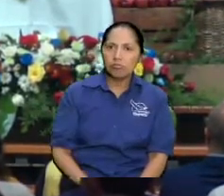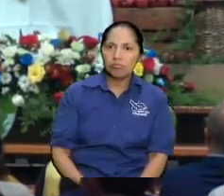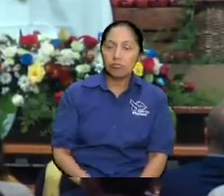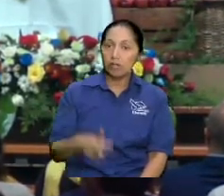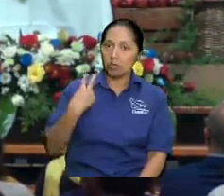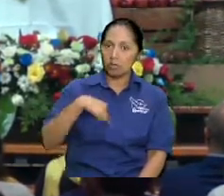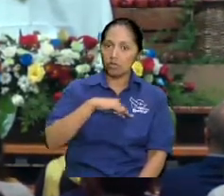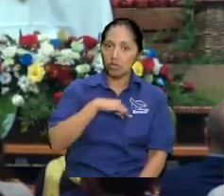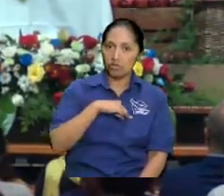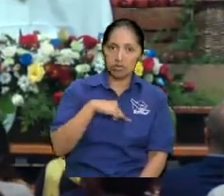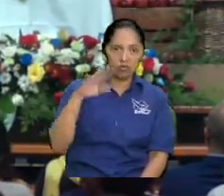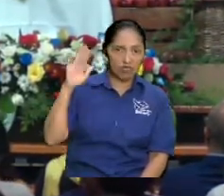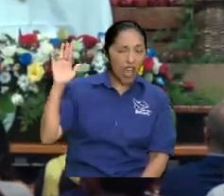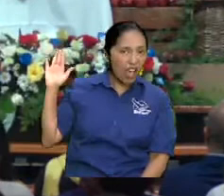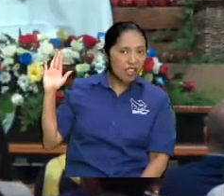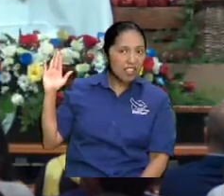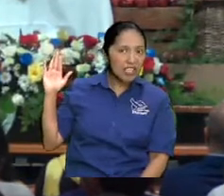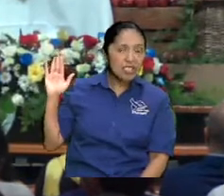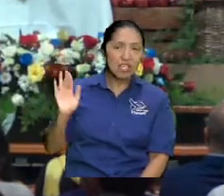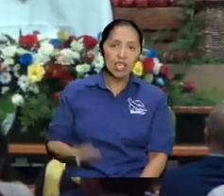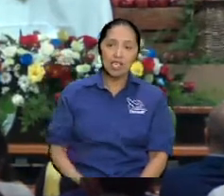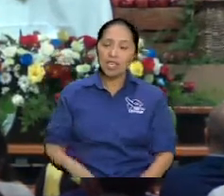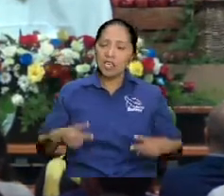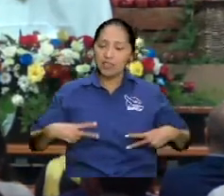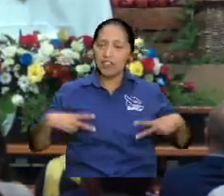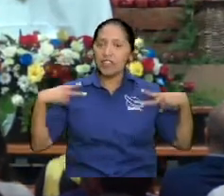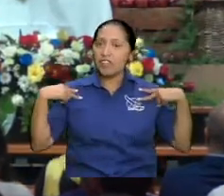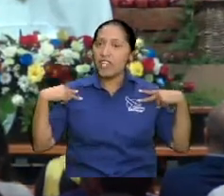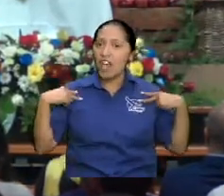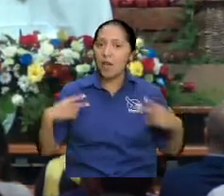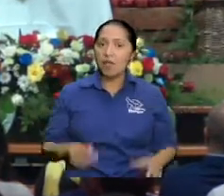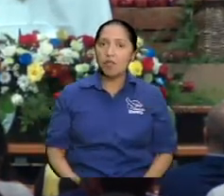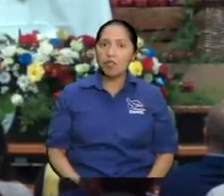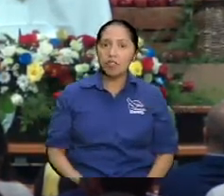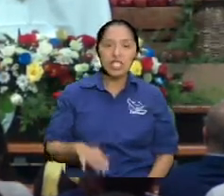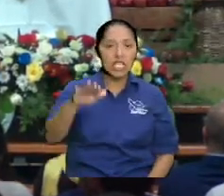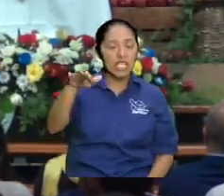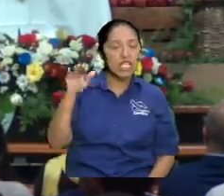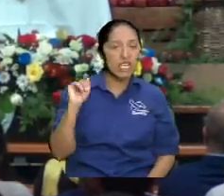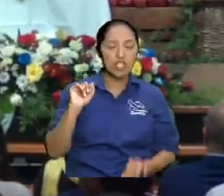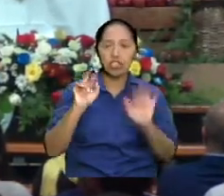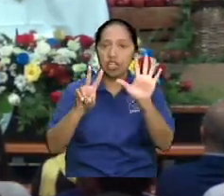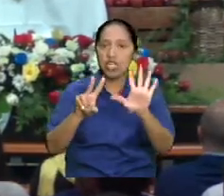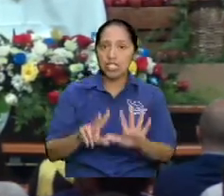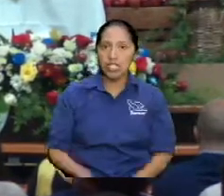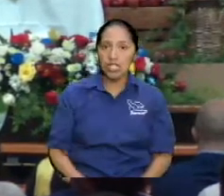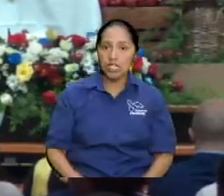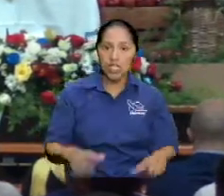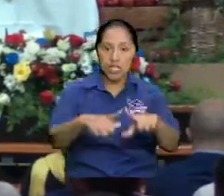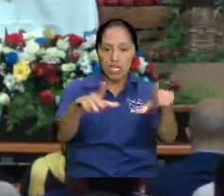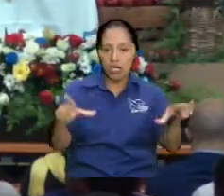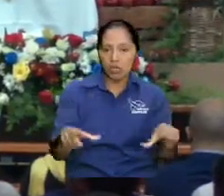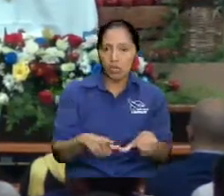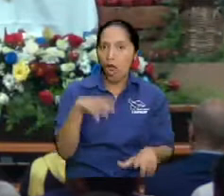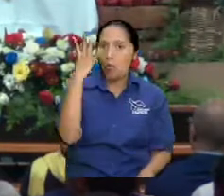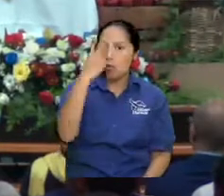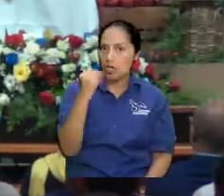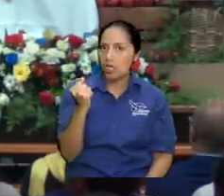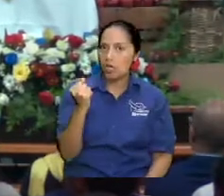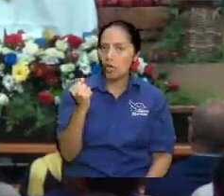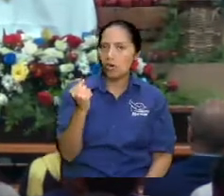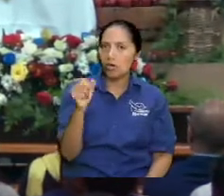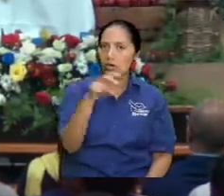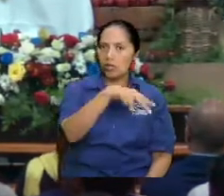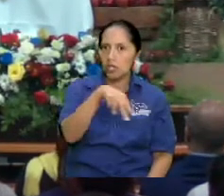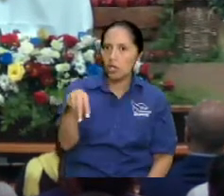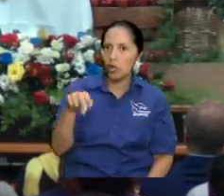nosotros vivíamos con mi familia allá en la zona 7, en una colonia bien bonita. Se llama, porque ahí está